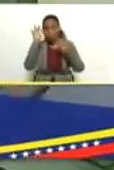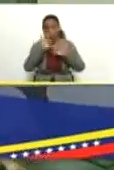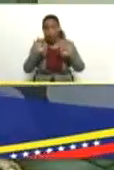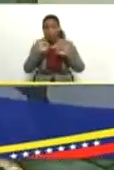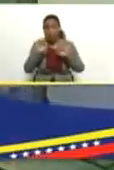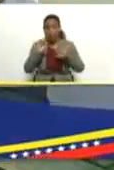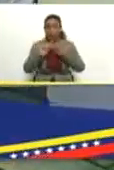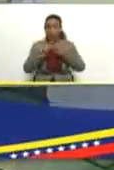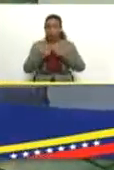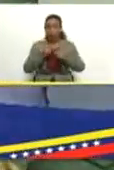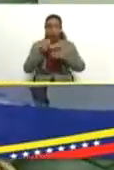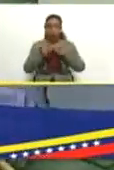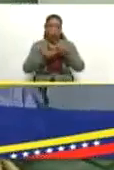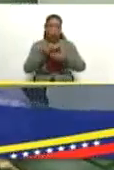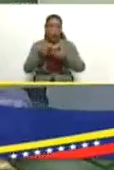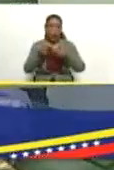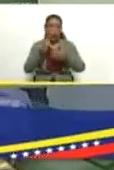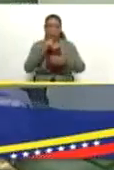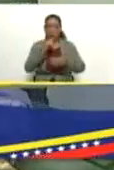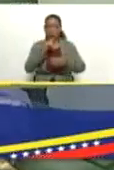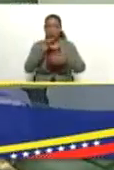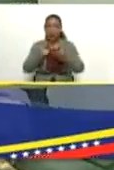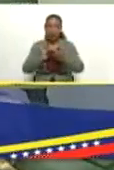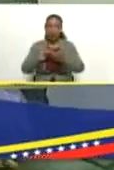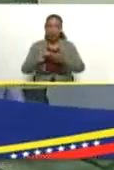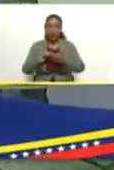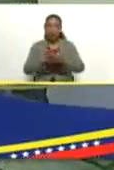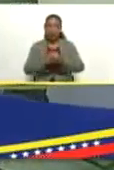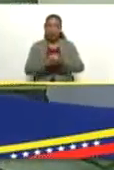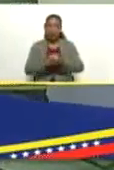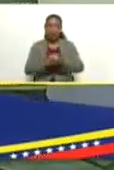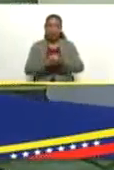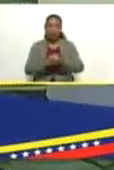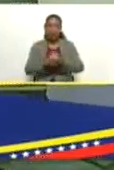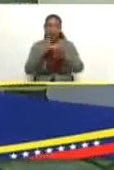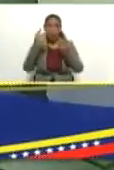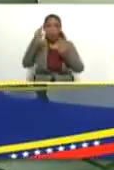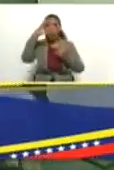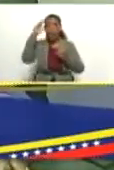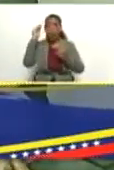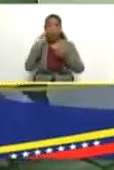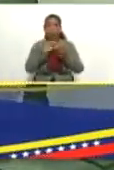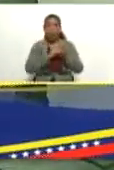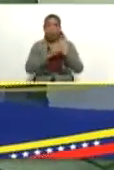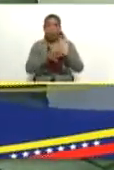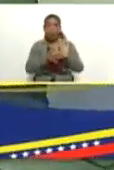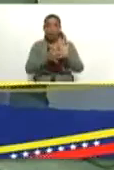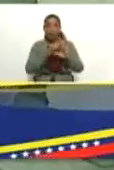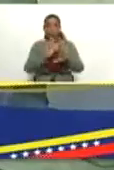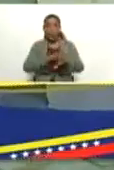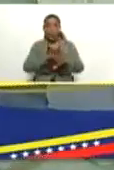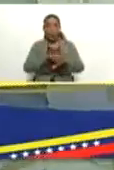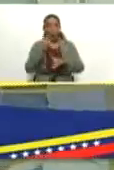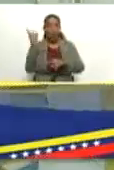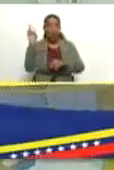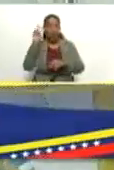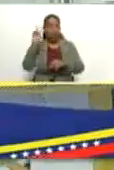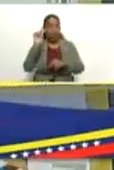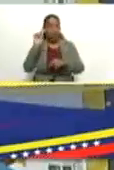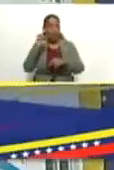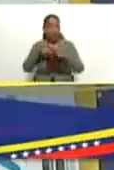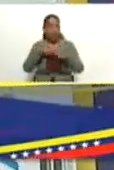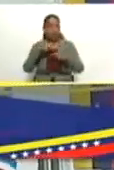se hubieran dado. No existiéramos nosotros, pues. La mano de Dios puesta en todo, porque Venezuela y nuestra revolución